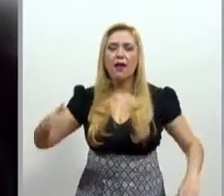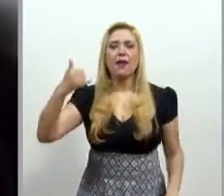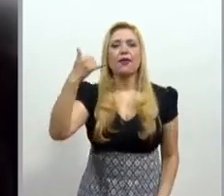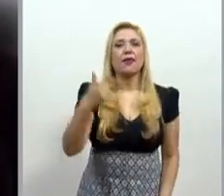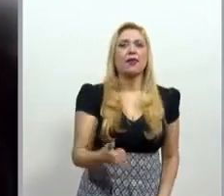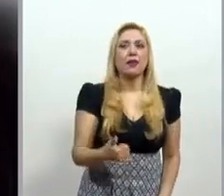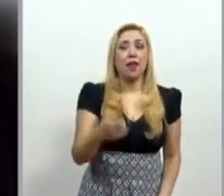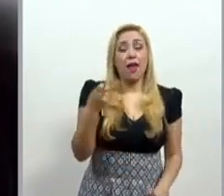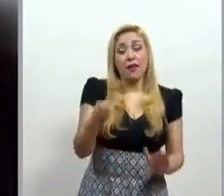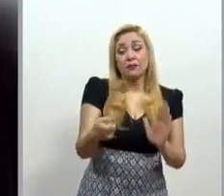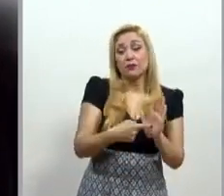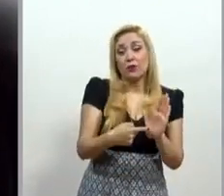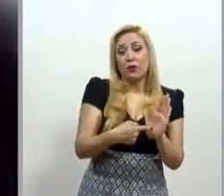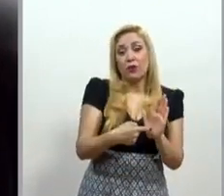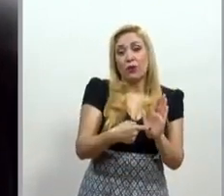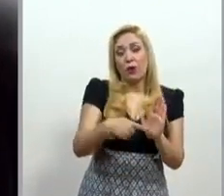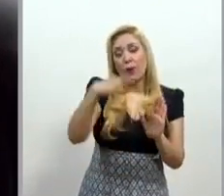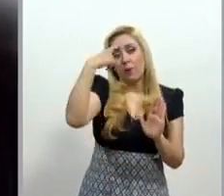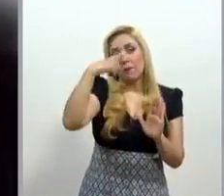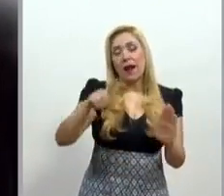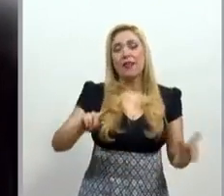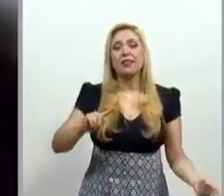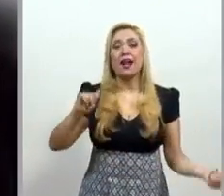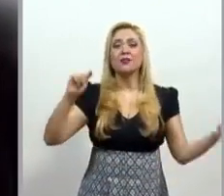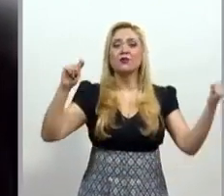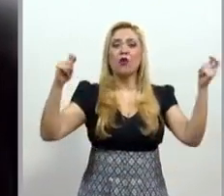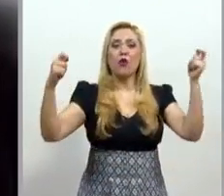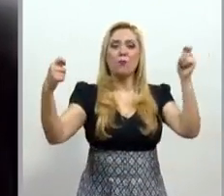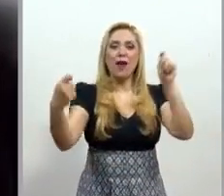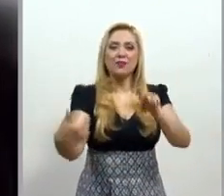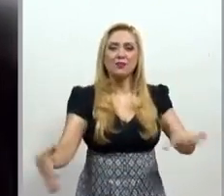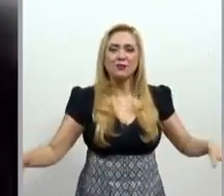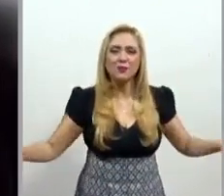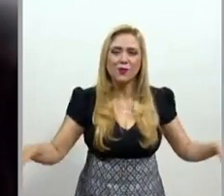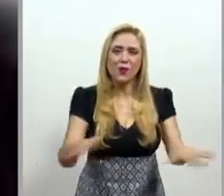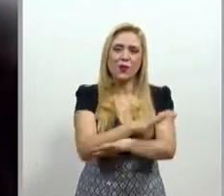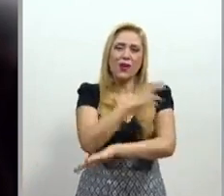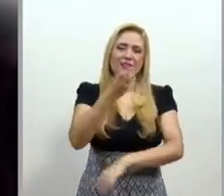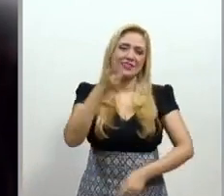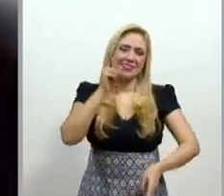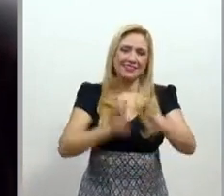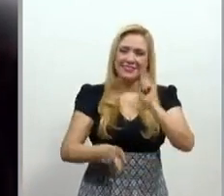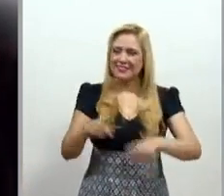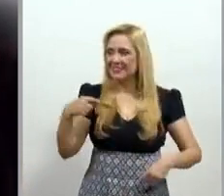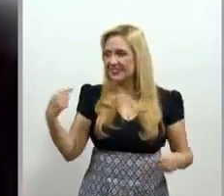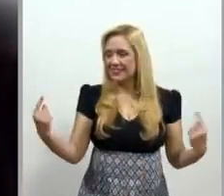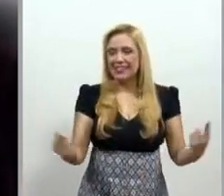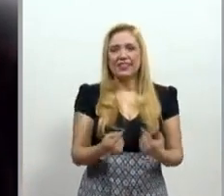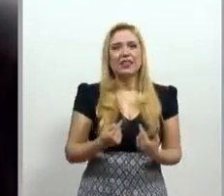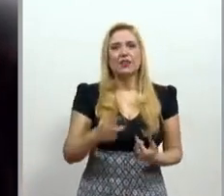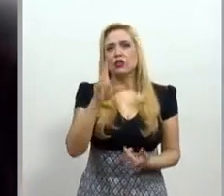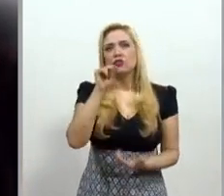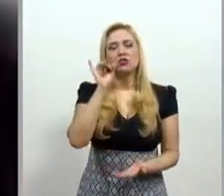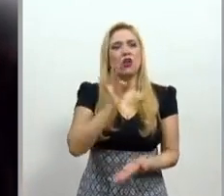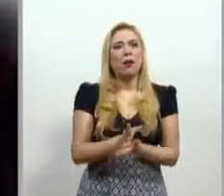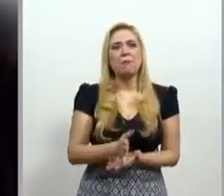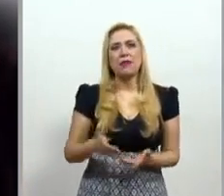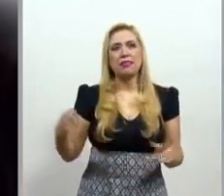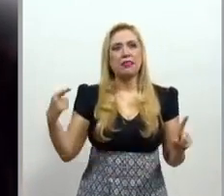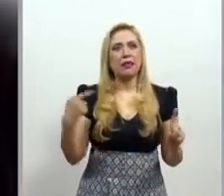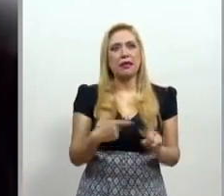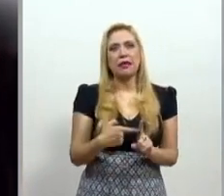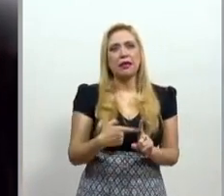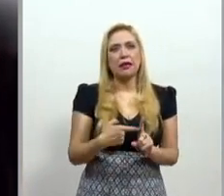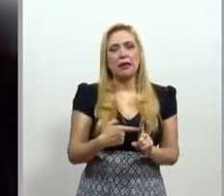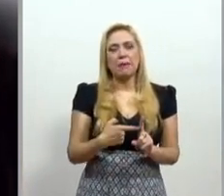sean un instrumento de cambio y de transformación hacia lo que hemos venido aquí conversando, de no solamente